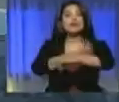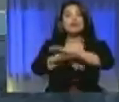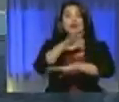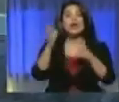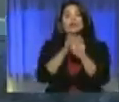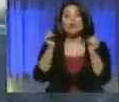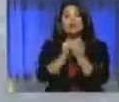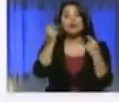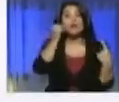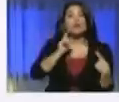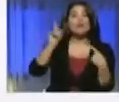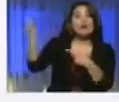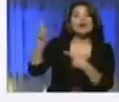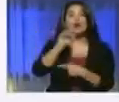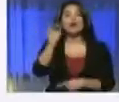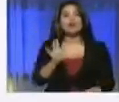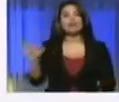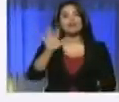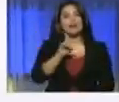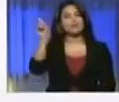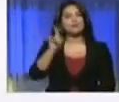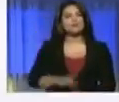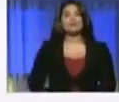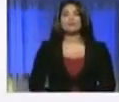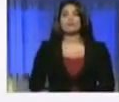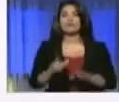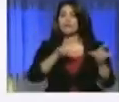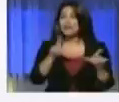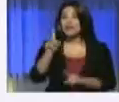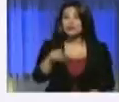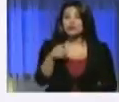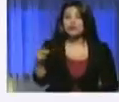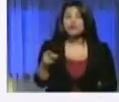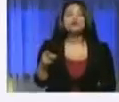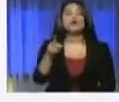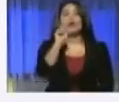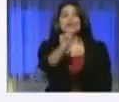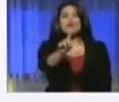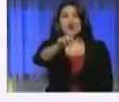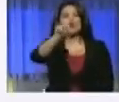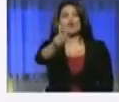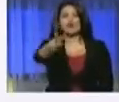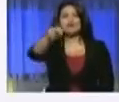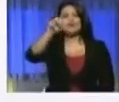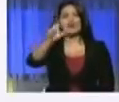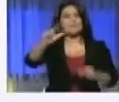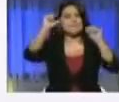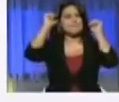esta muchacha oriental de la patria. ¿Estamos listos para el video? A la cuenta de